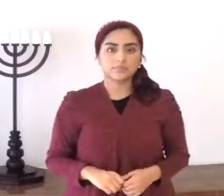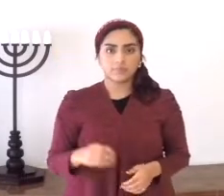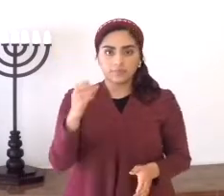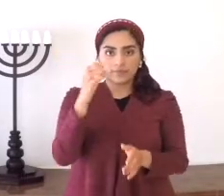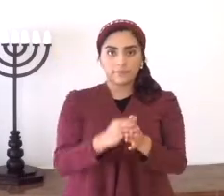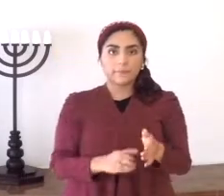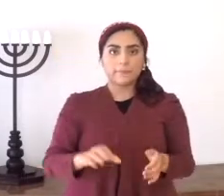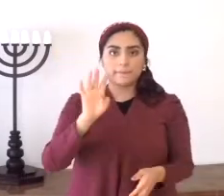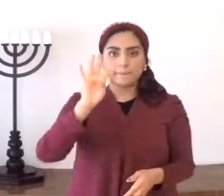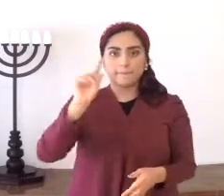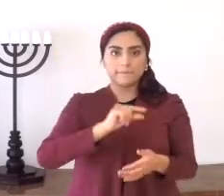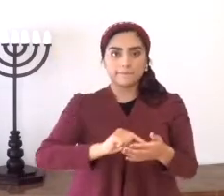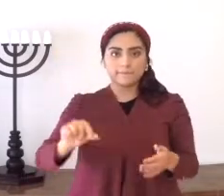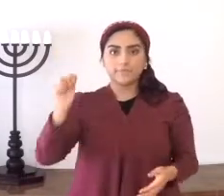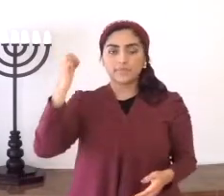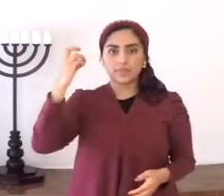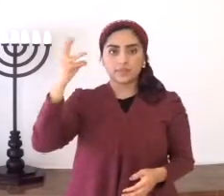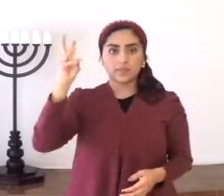4:16.